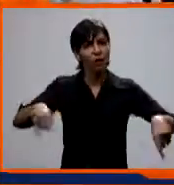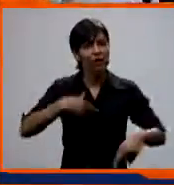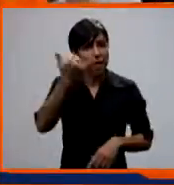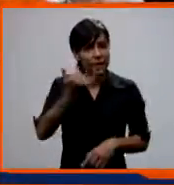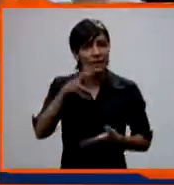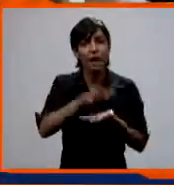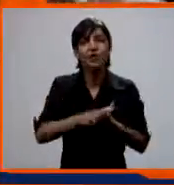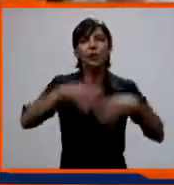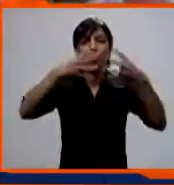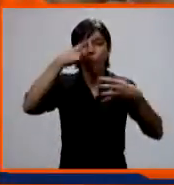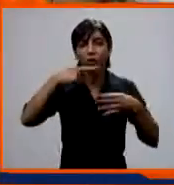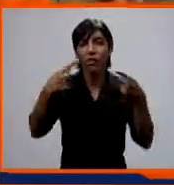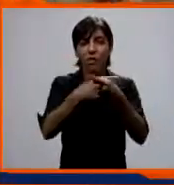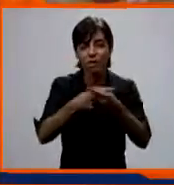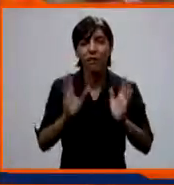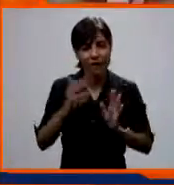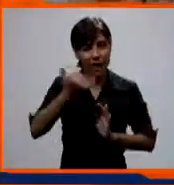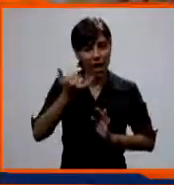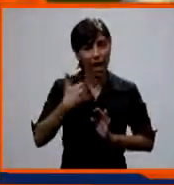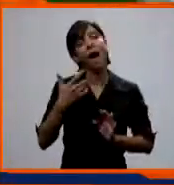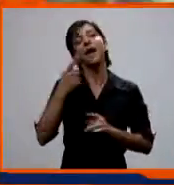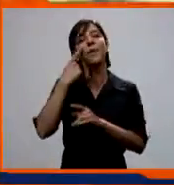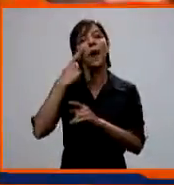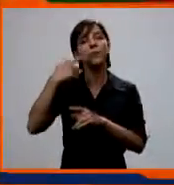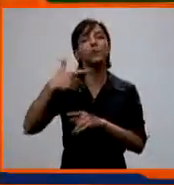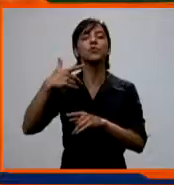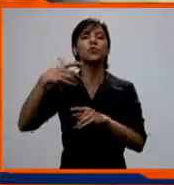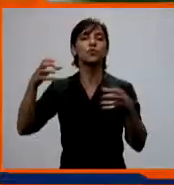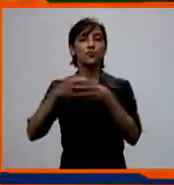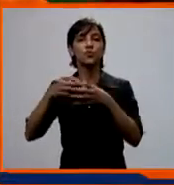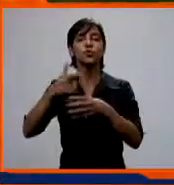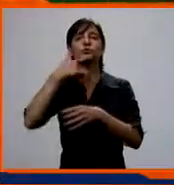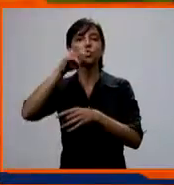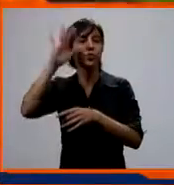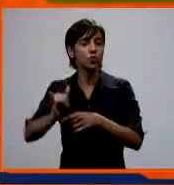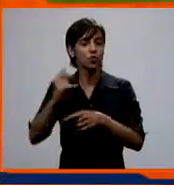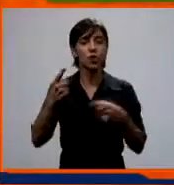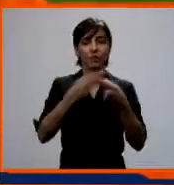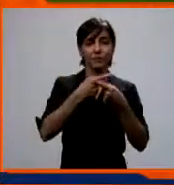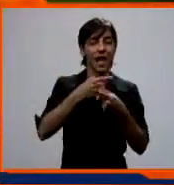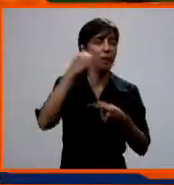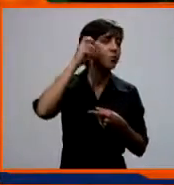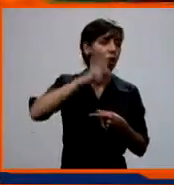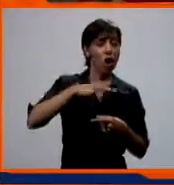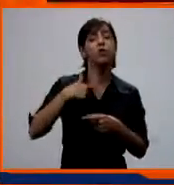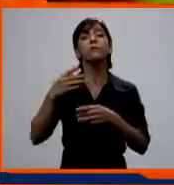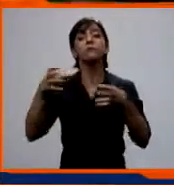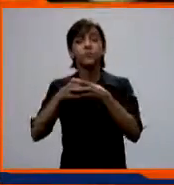del hexagonal por un nuevo ascenso. Cristian Suárez va a enfrentar al Deportivo Morón y Barraca Central hará lo